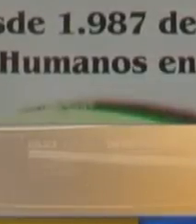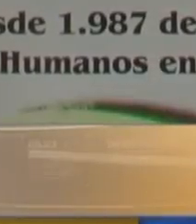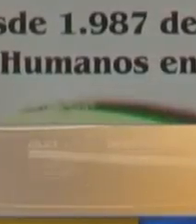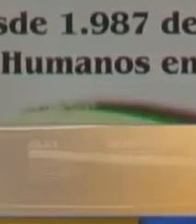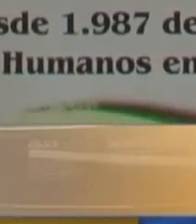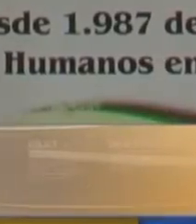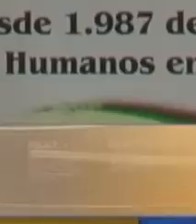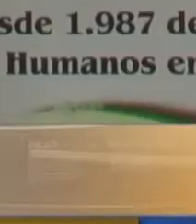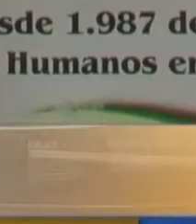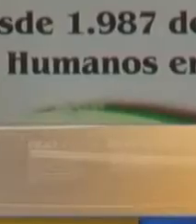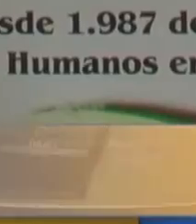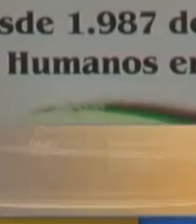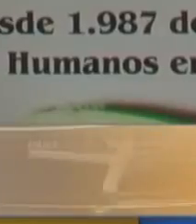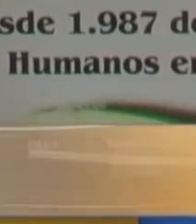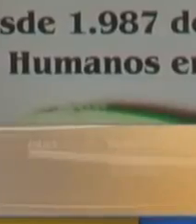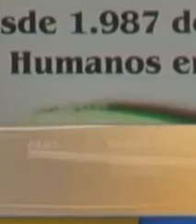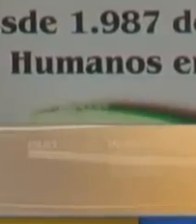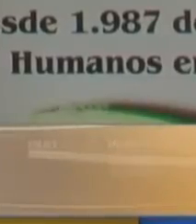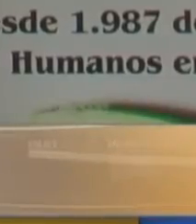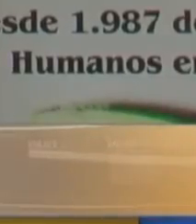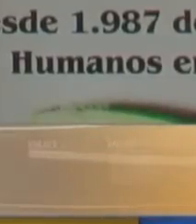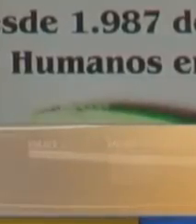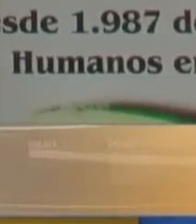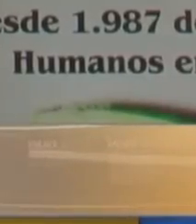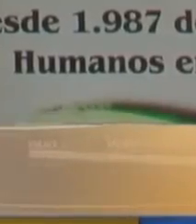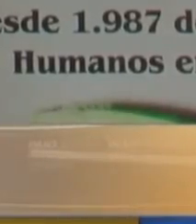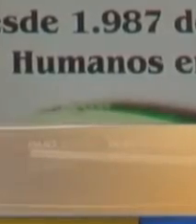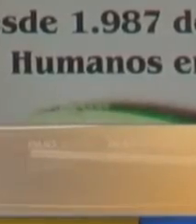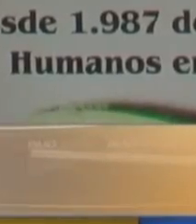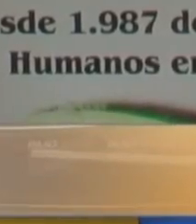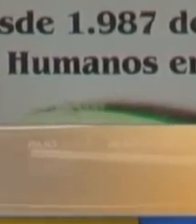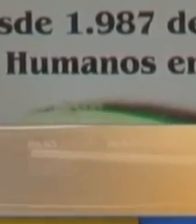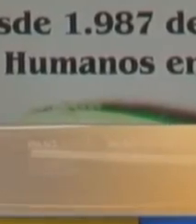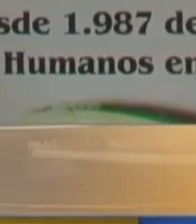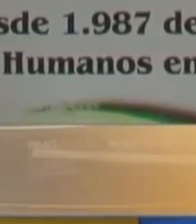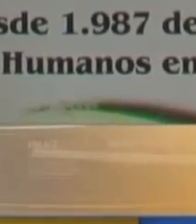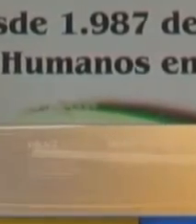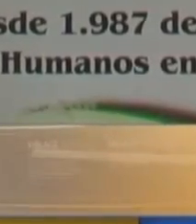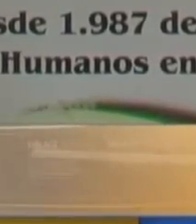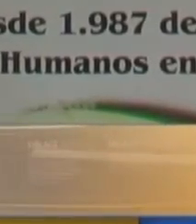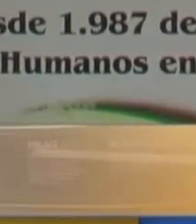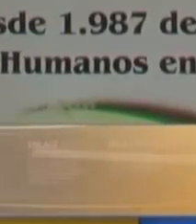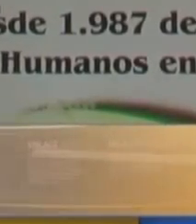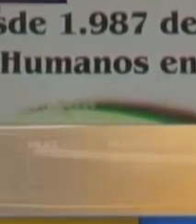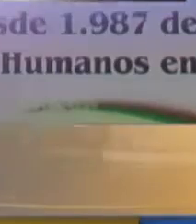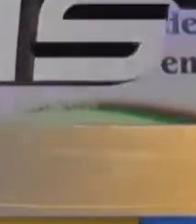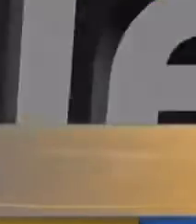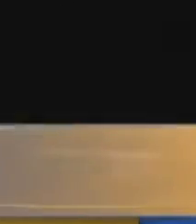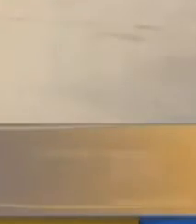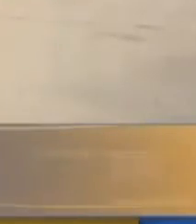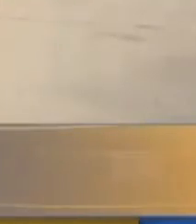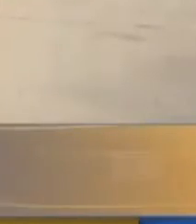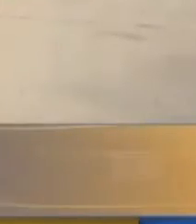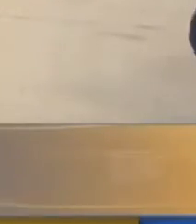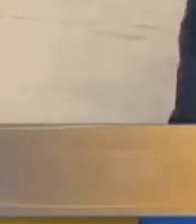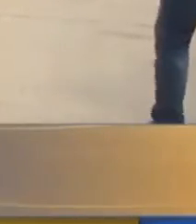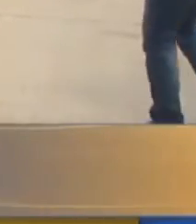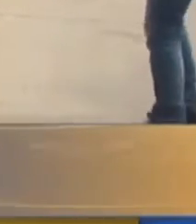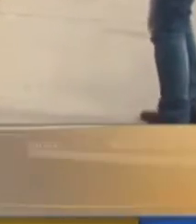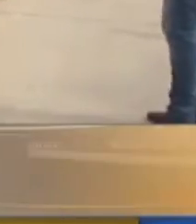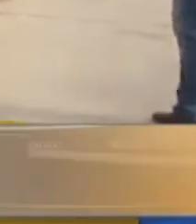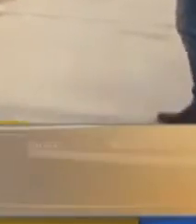de la muerte de un campesino en zona rural de Santa Rosa. La comunidad asegura que lo mató el ejército. Ampliación de la información en minutos. Por el llamado de